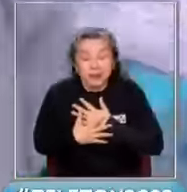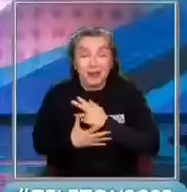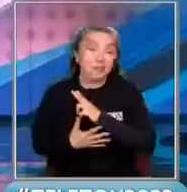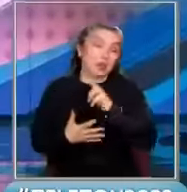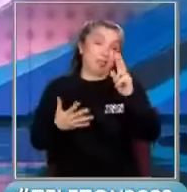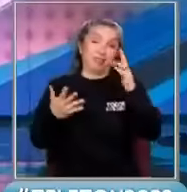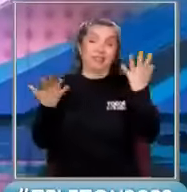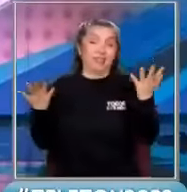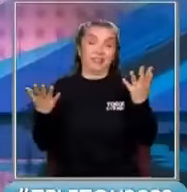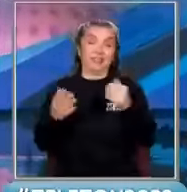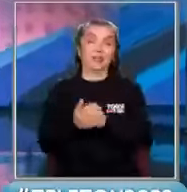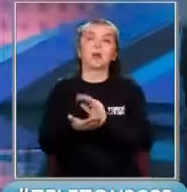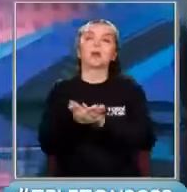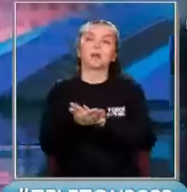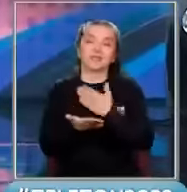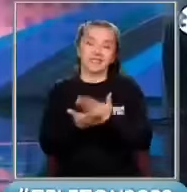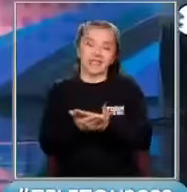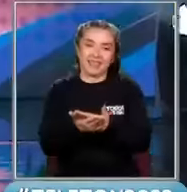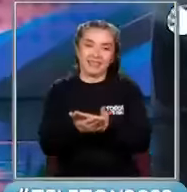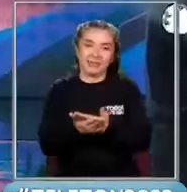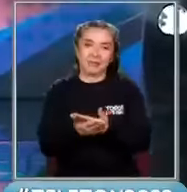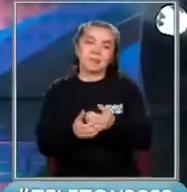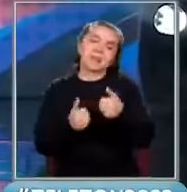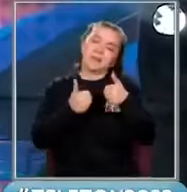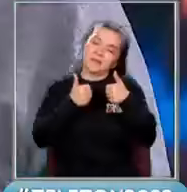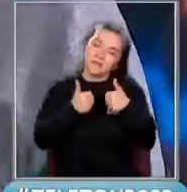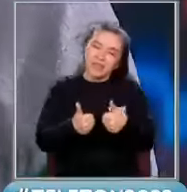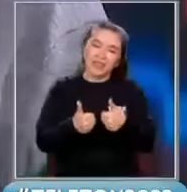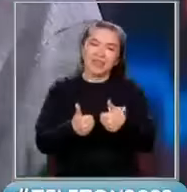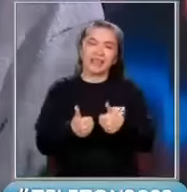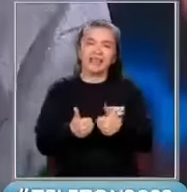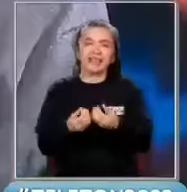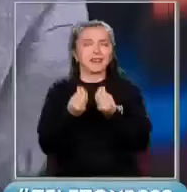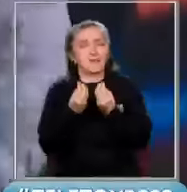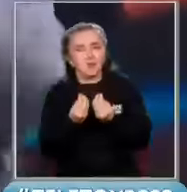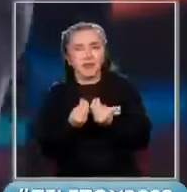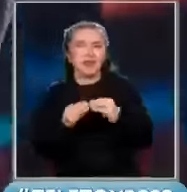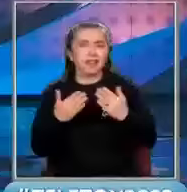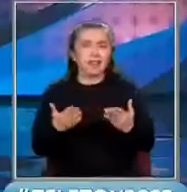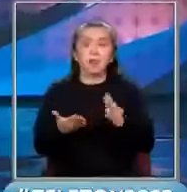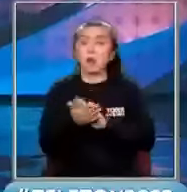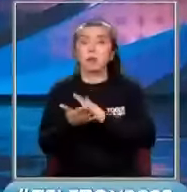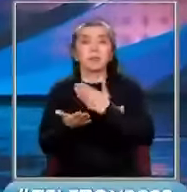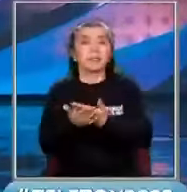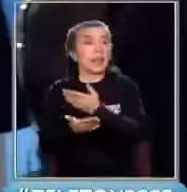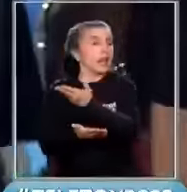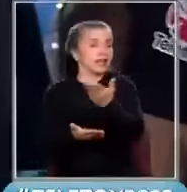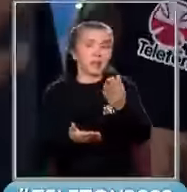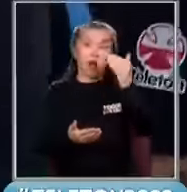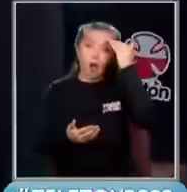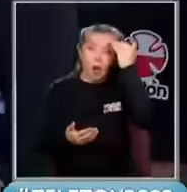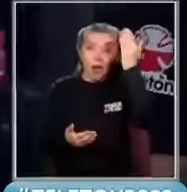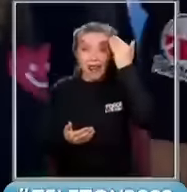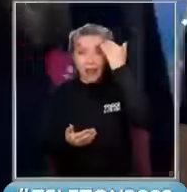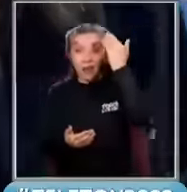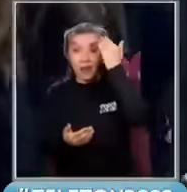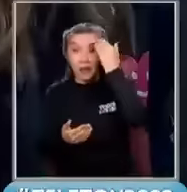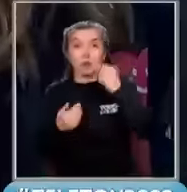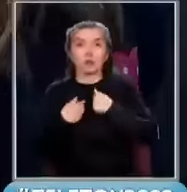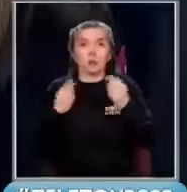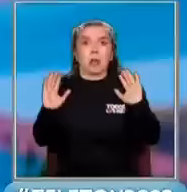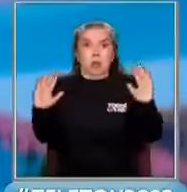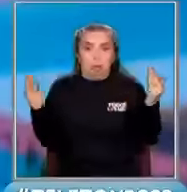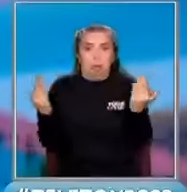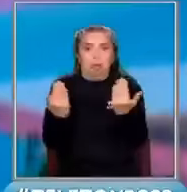estás? Ay, muy bien, qué rico que estoy aquí. ¿Cómo están ustedes? ¡Hola, oye, Ceci! Me tenían encerrada hace